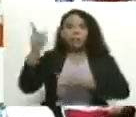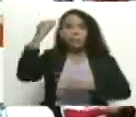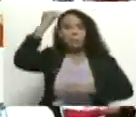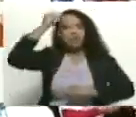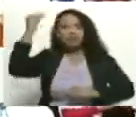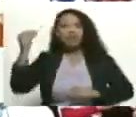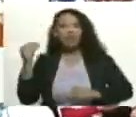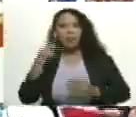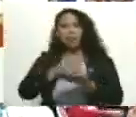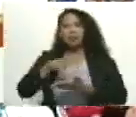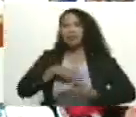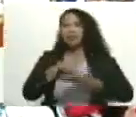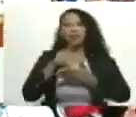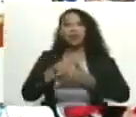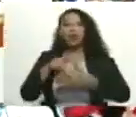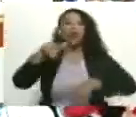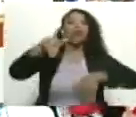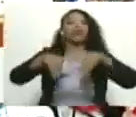candidatas.